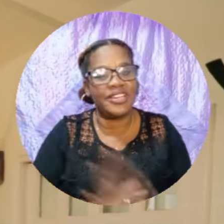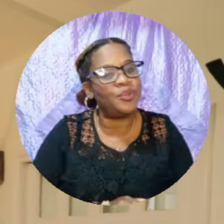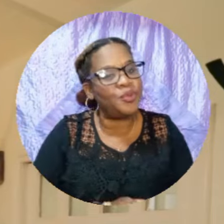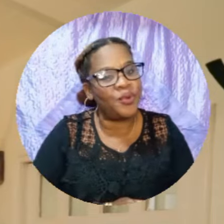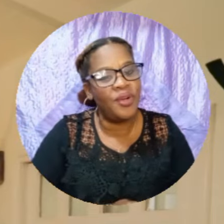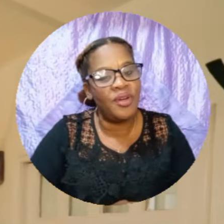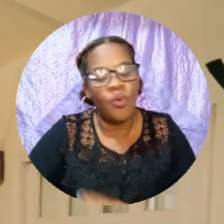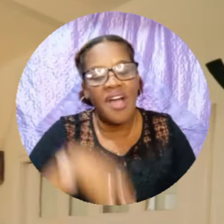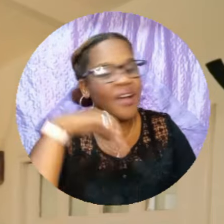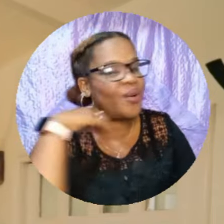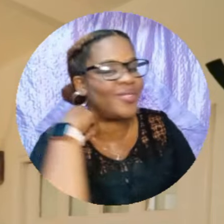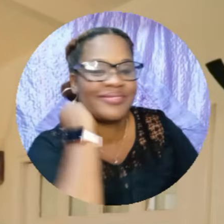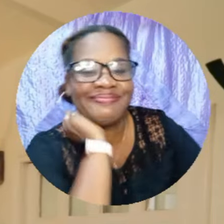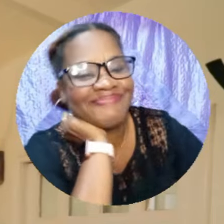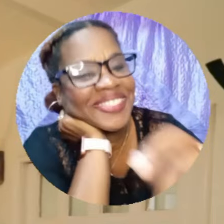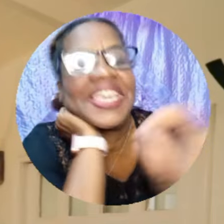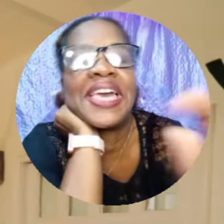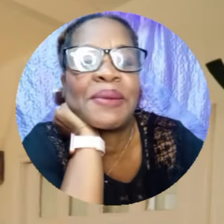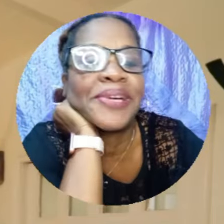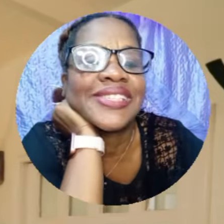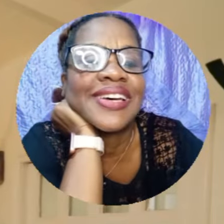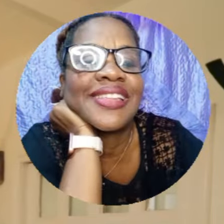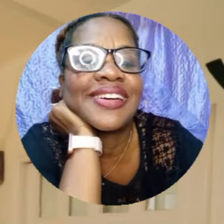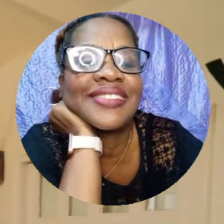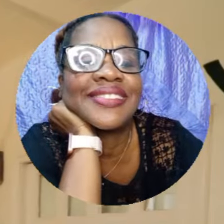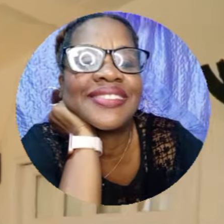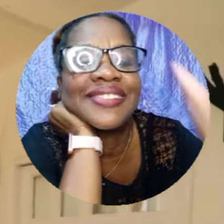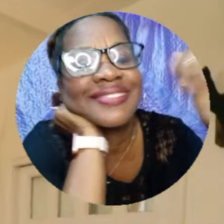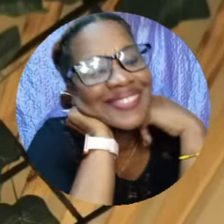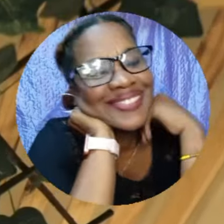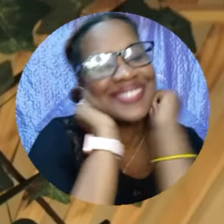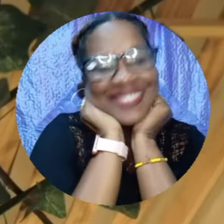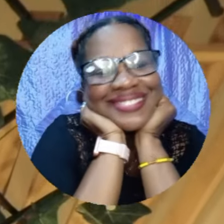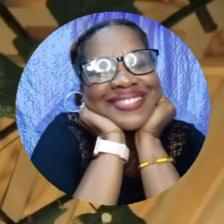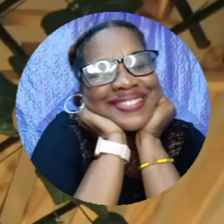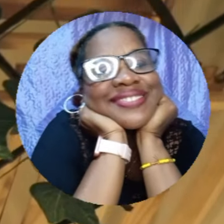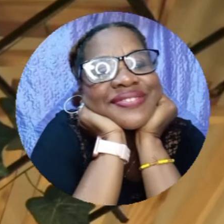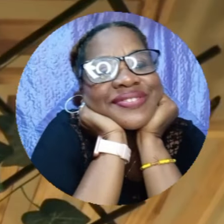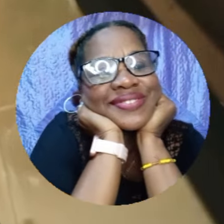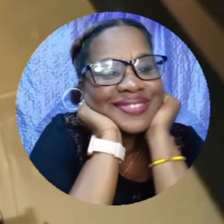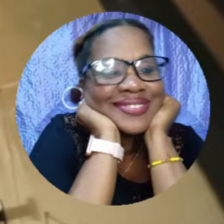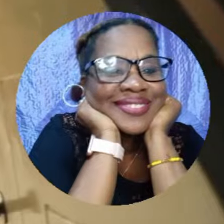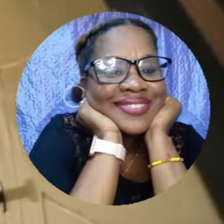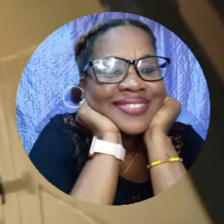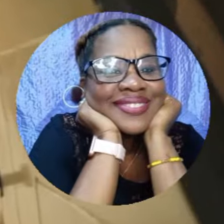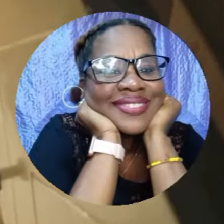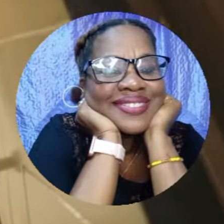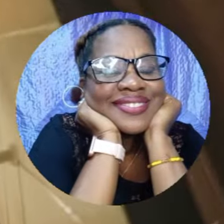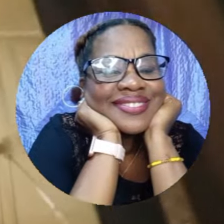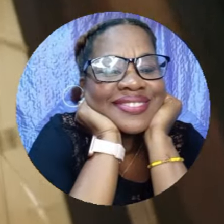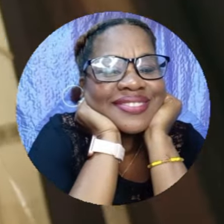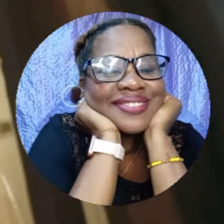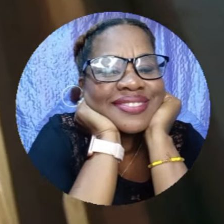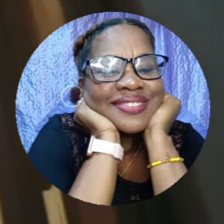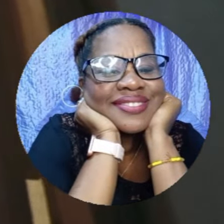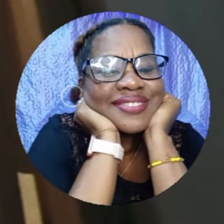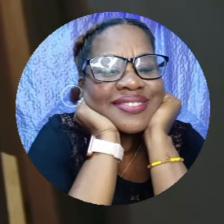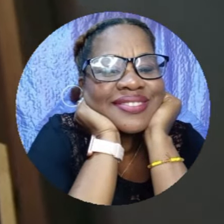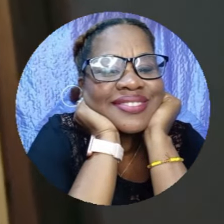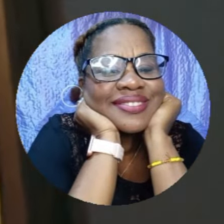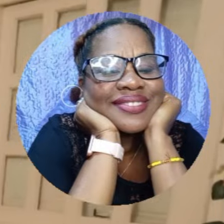buen libro. ¡Wow! ¡Qué pasada! Hospedaje café colado para mí en realidad significa